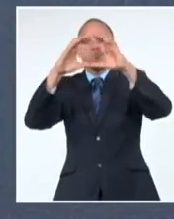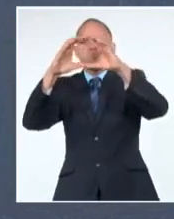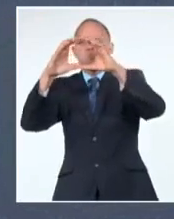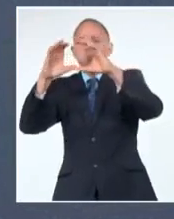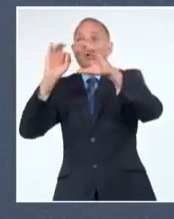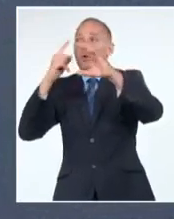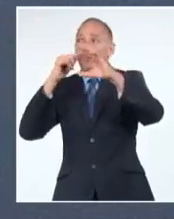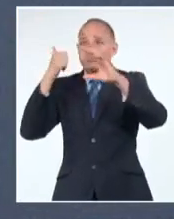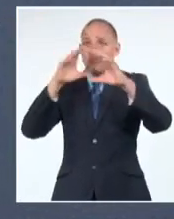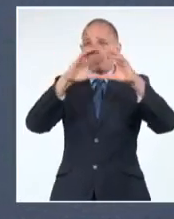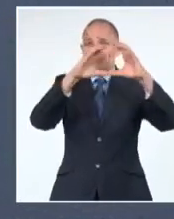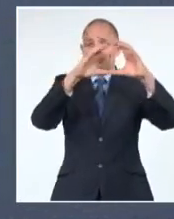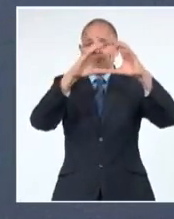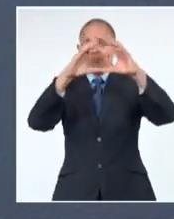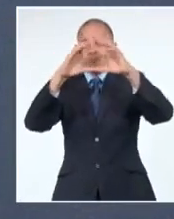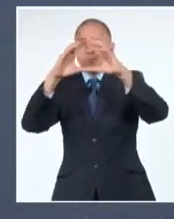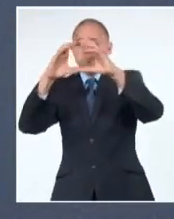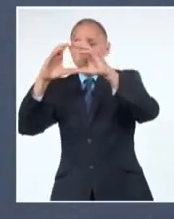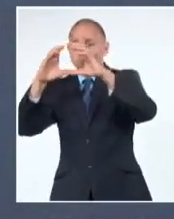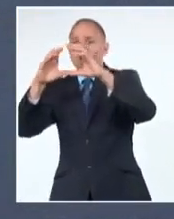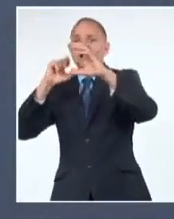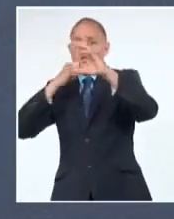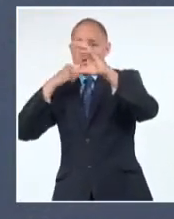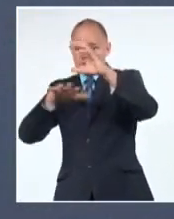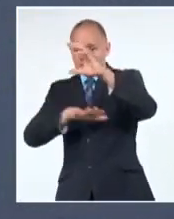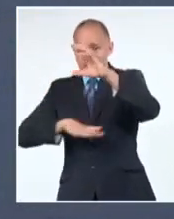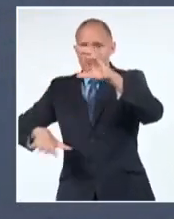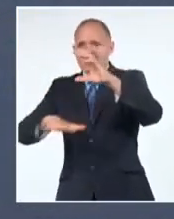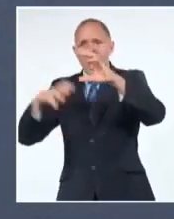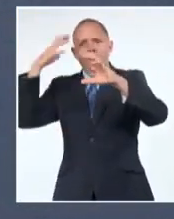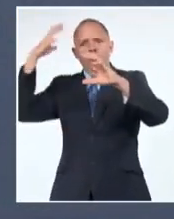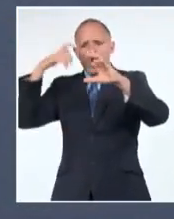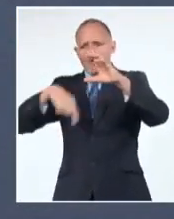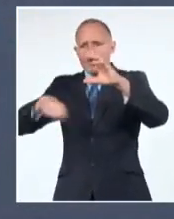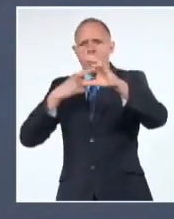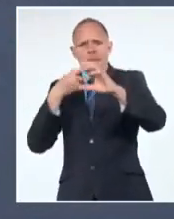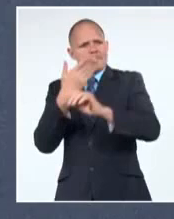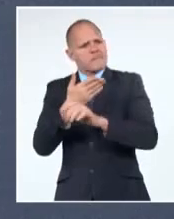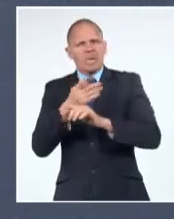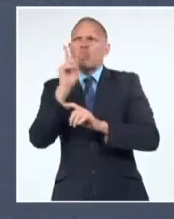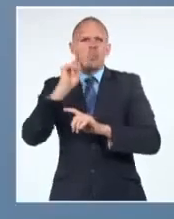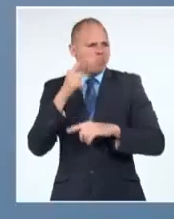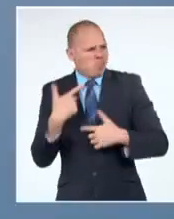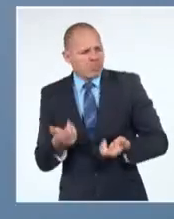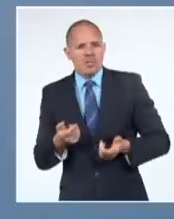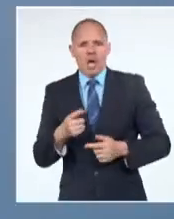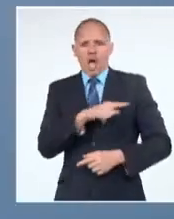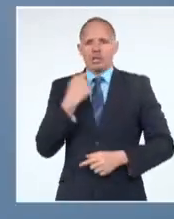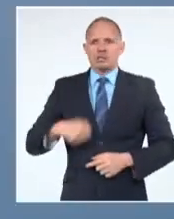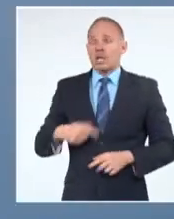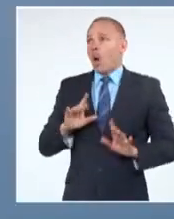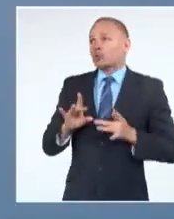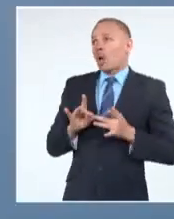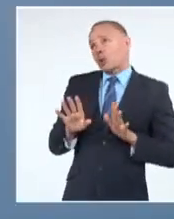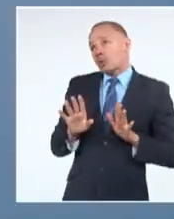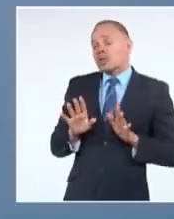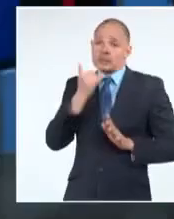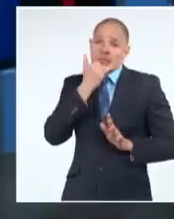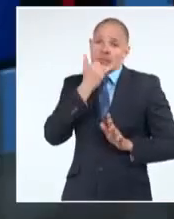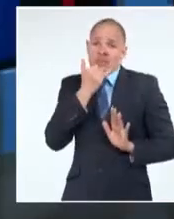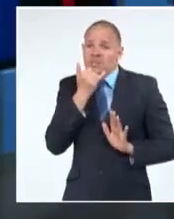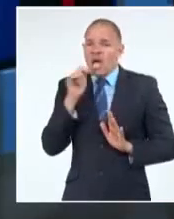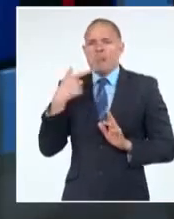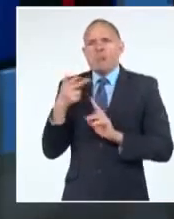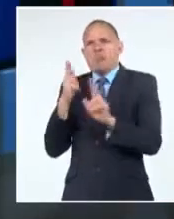recorrido planeado mientras realizaba investigaciones meteorológicas. Pekín instó a Washington a revisar su actitud en lugar de alimentar